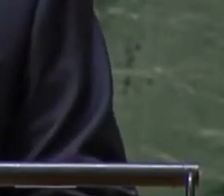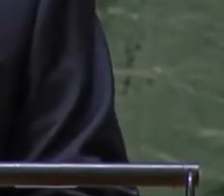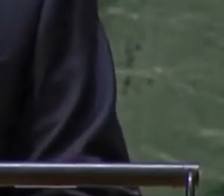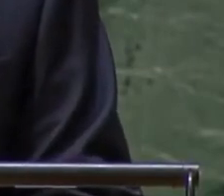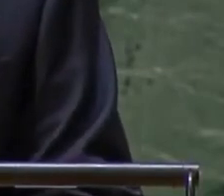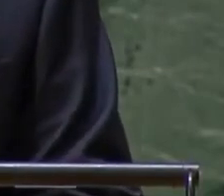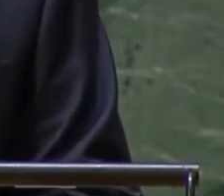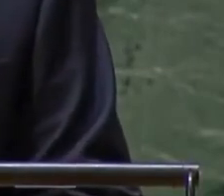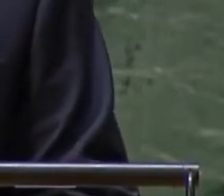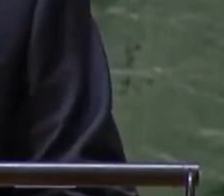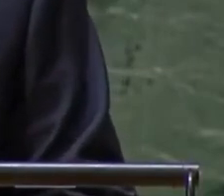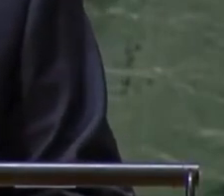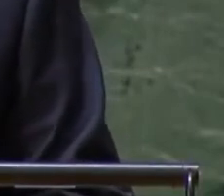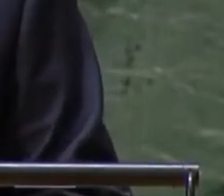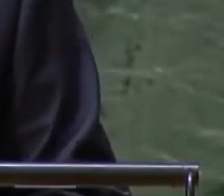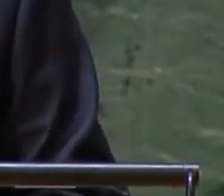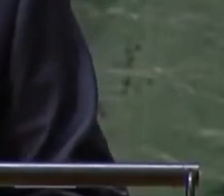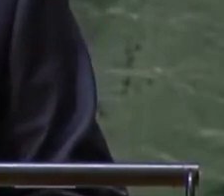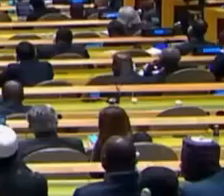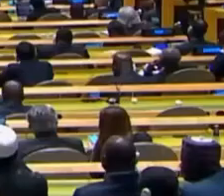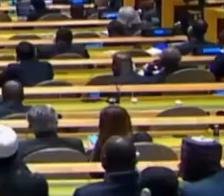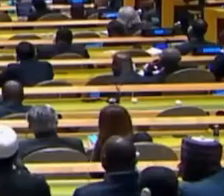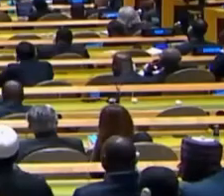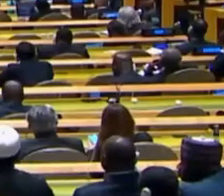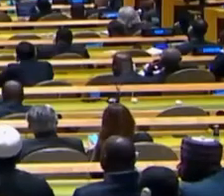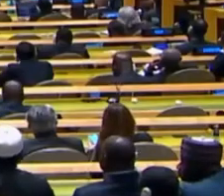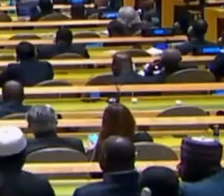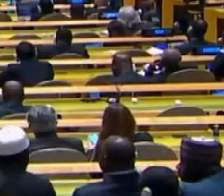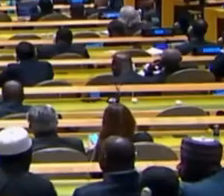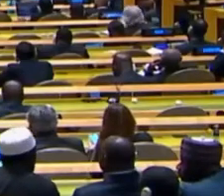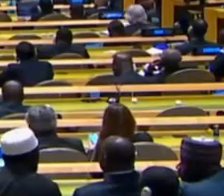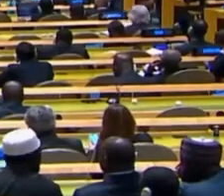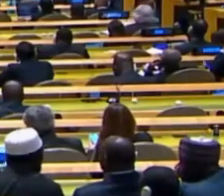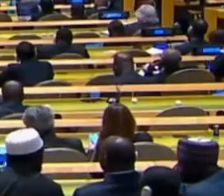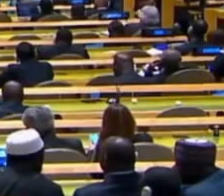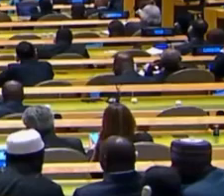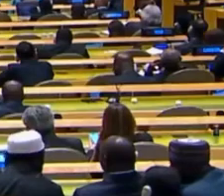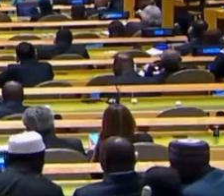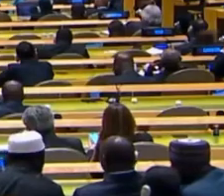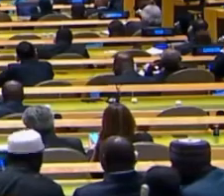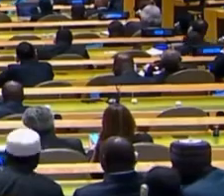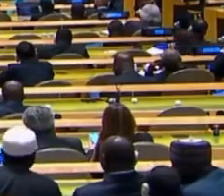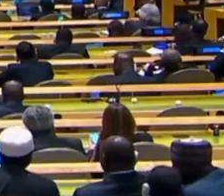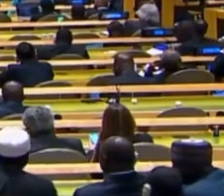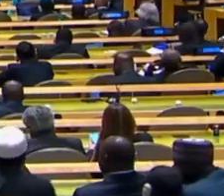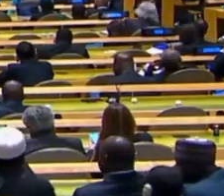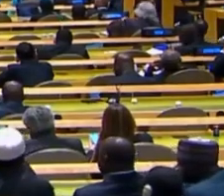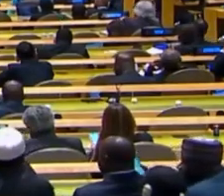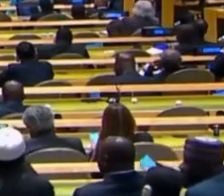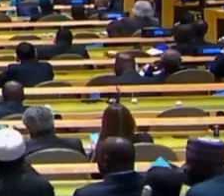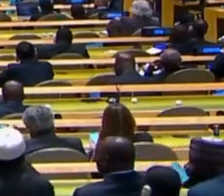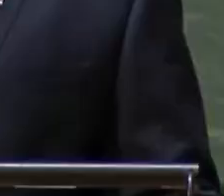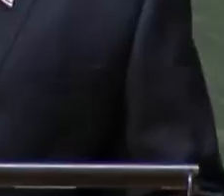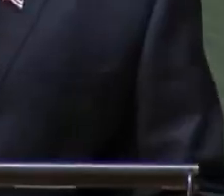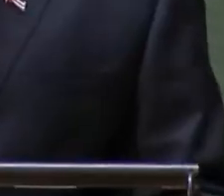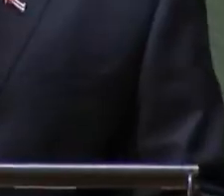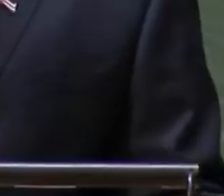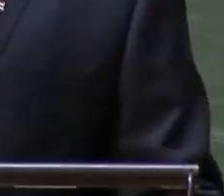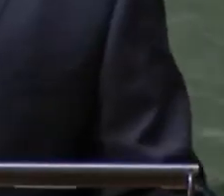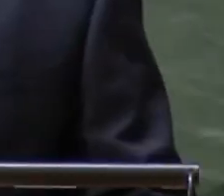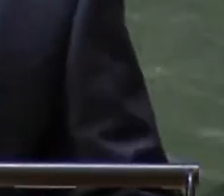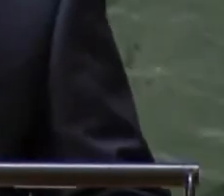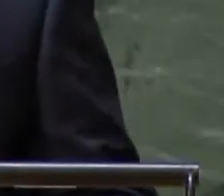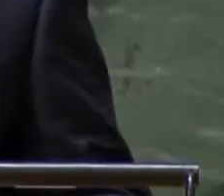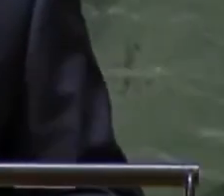e irracional es insostenible para el planeta Díaz canel expuso también los resultados a la reciente Cumbre del g77 china